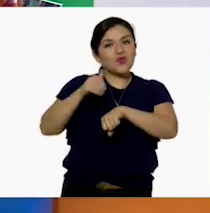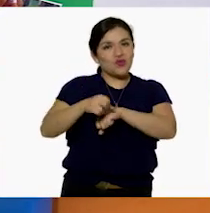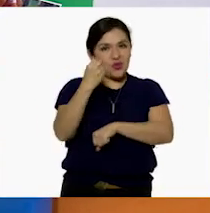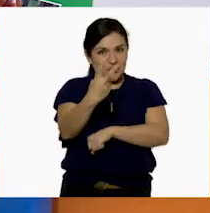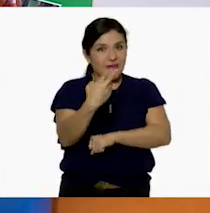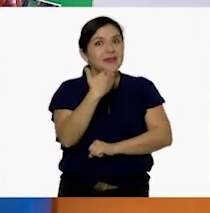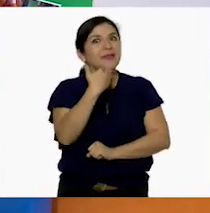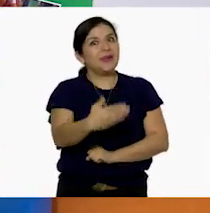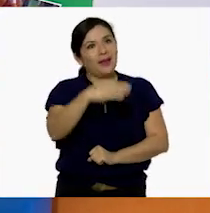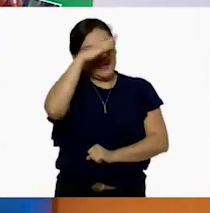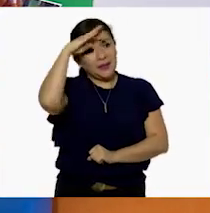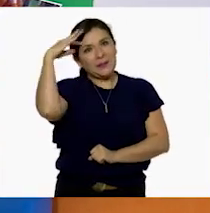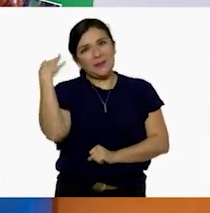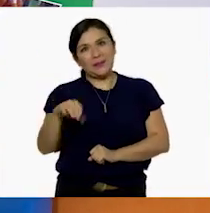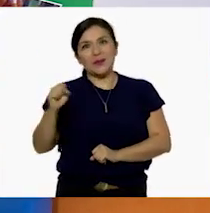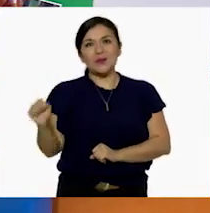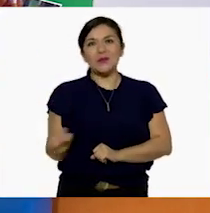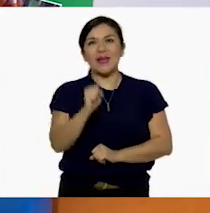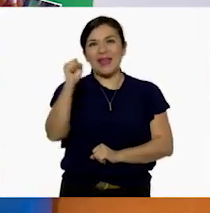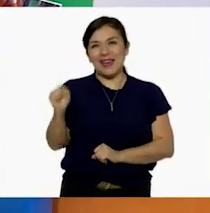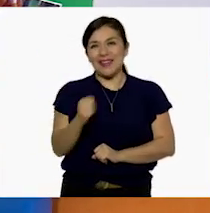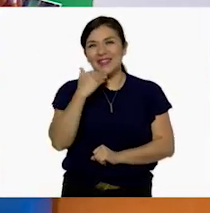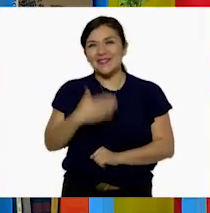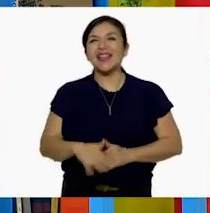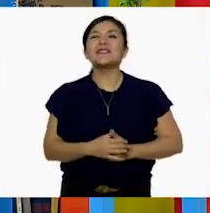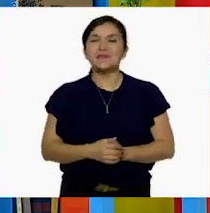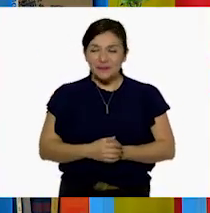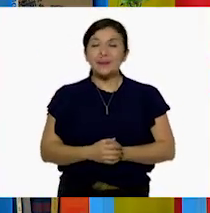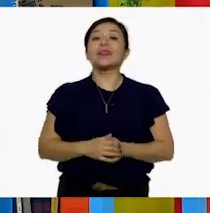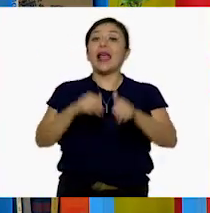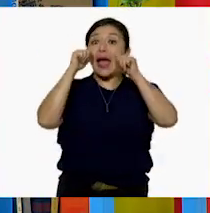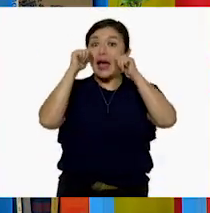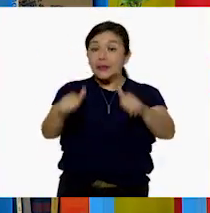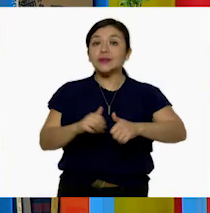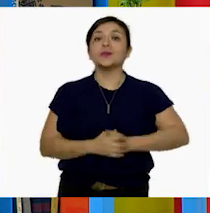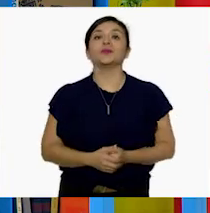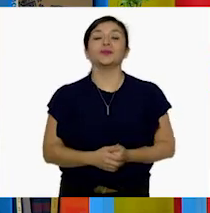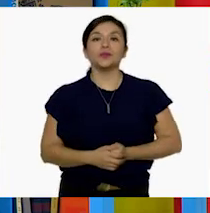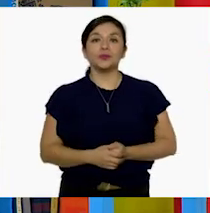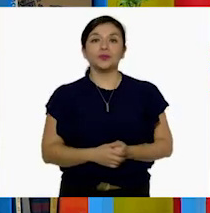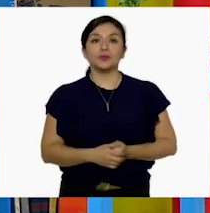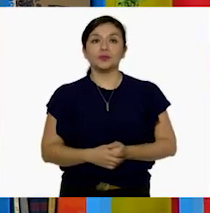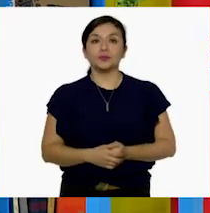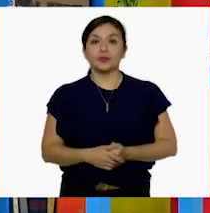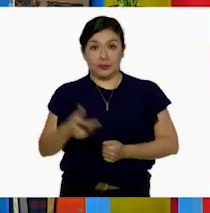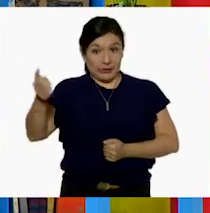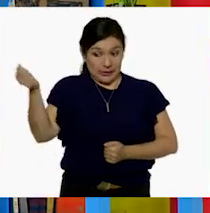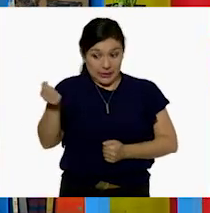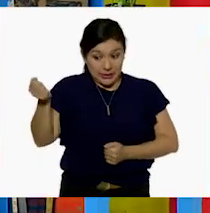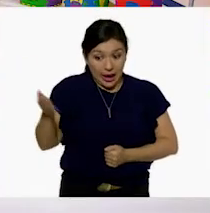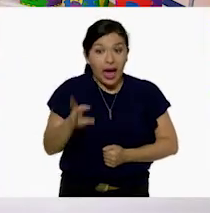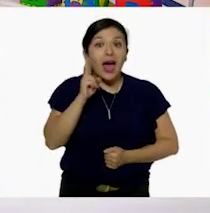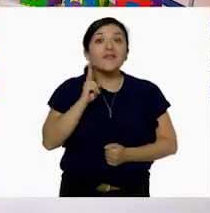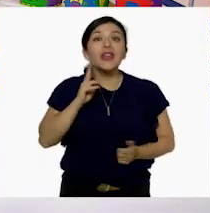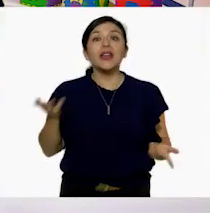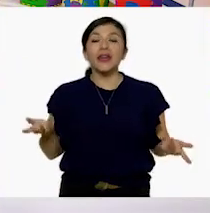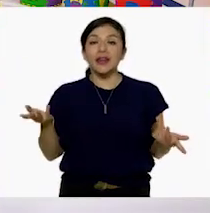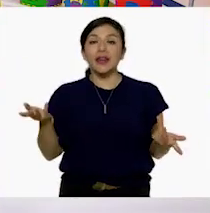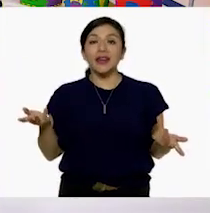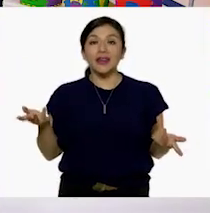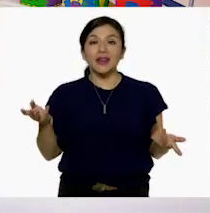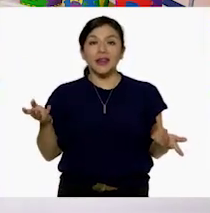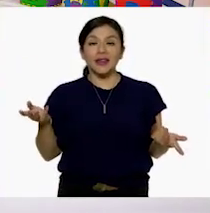bueno, qué suerte. Qué buena noticia. Atento. Sí. Primero tira el dato. Ah, cierto, cierto, vamos a tirar el